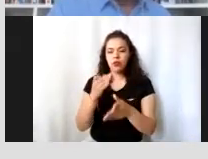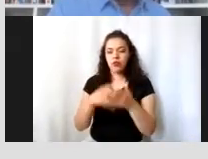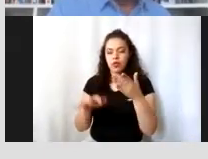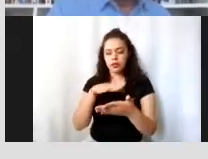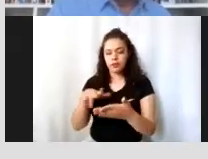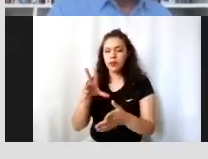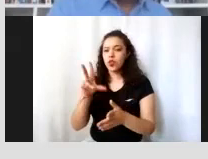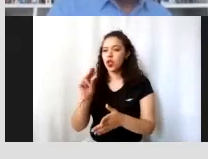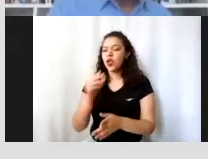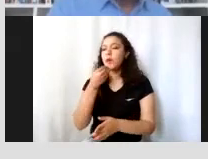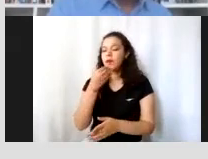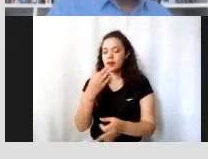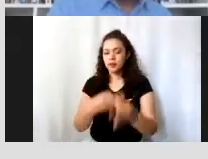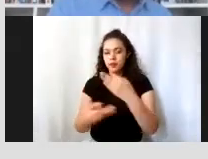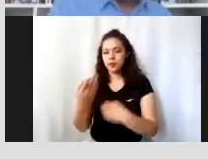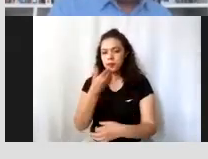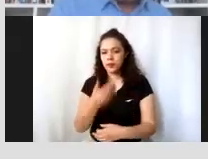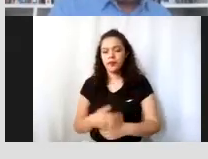No me salté a nadie. Bien.